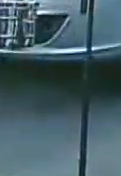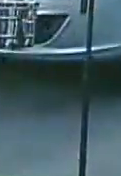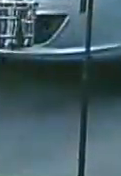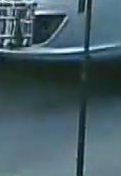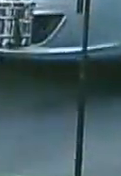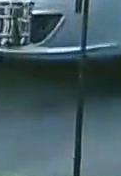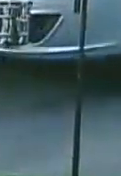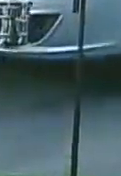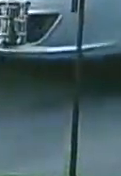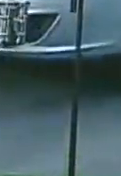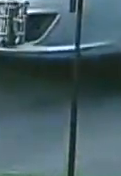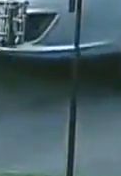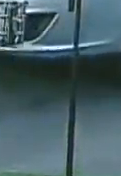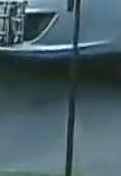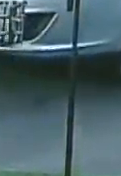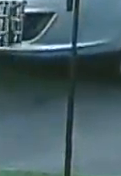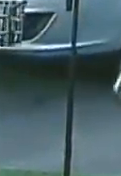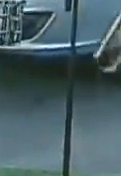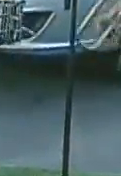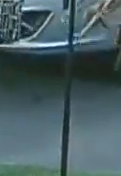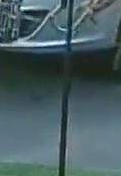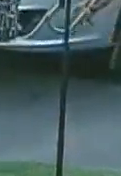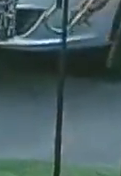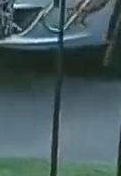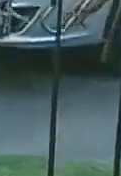un machero.